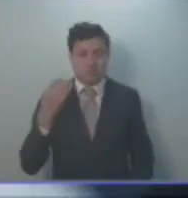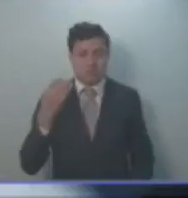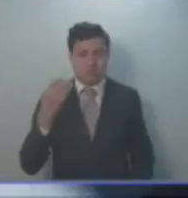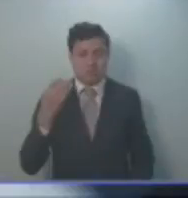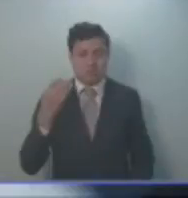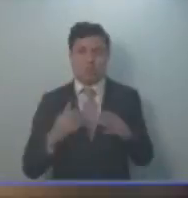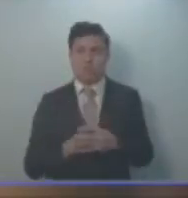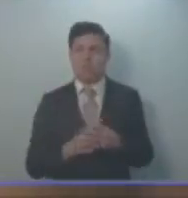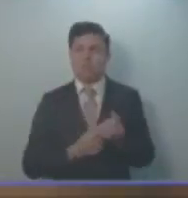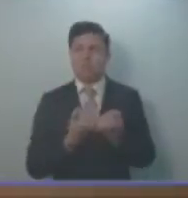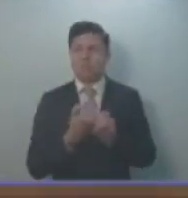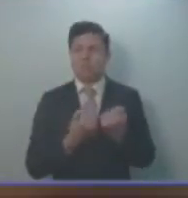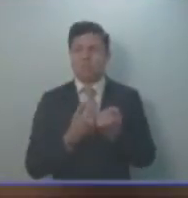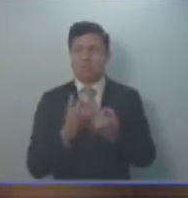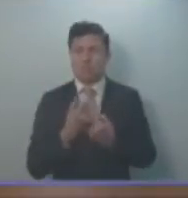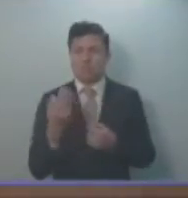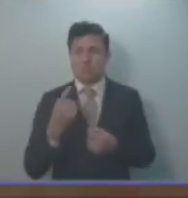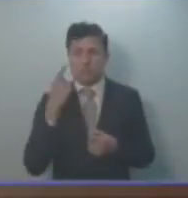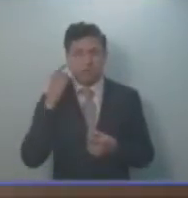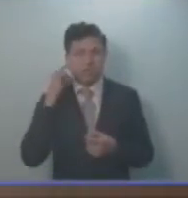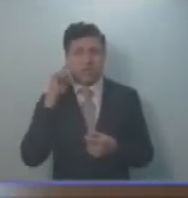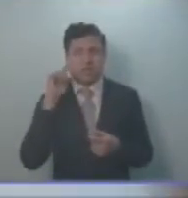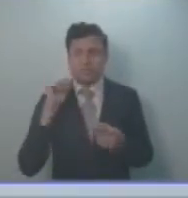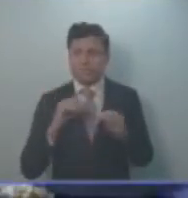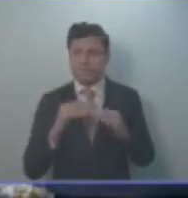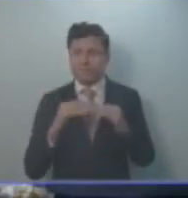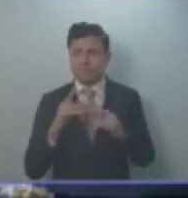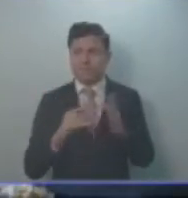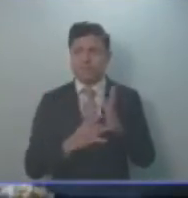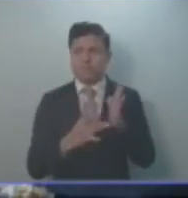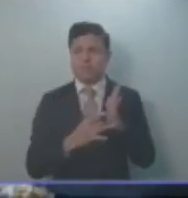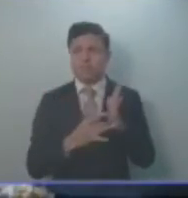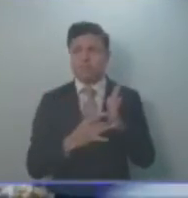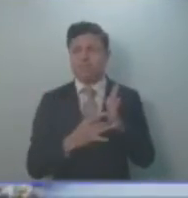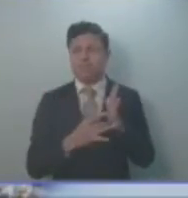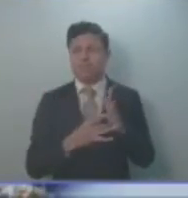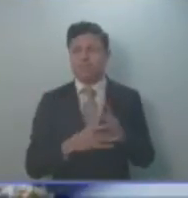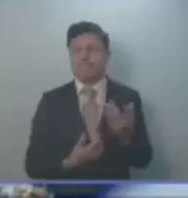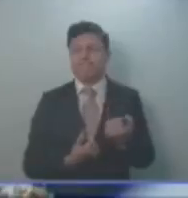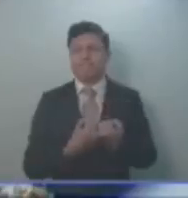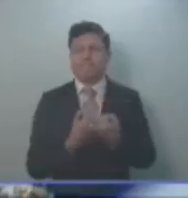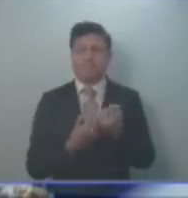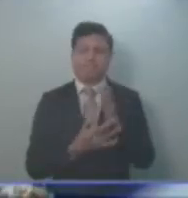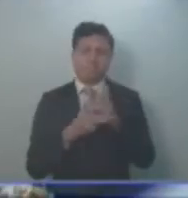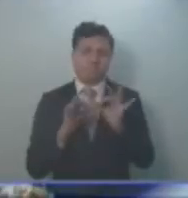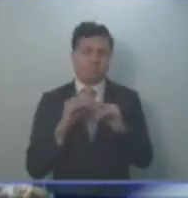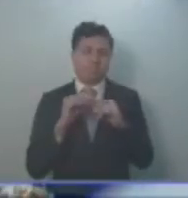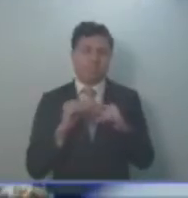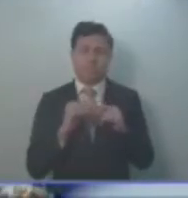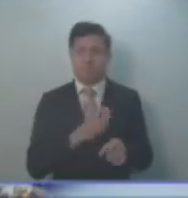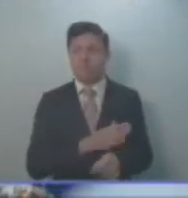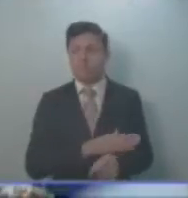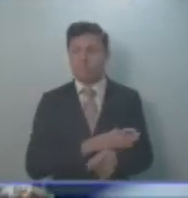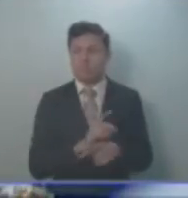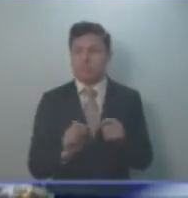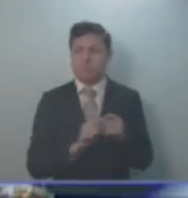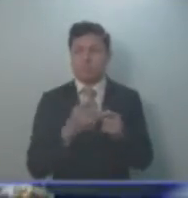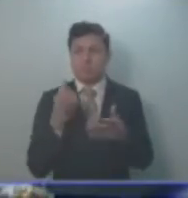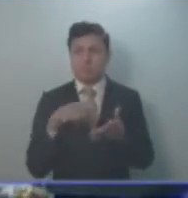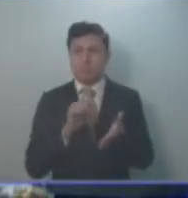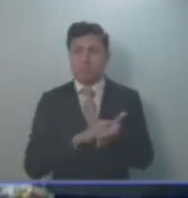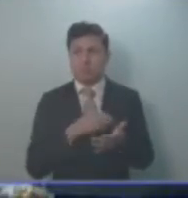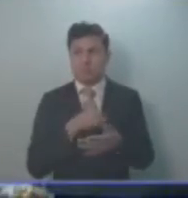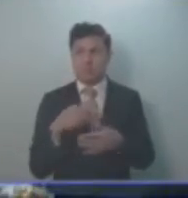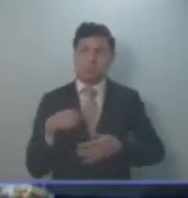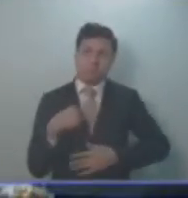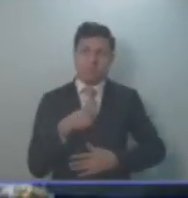rehabilitación o que necesiten una atención técnica y médica especializada, previa validación de su médico